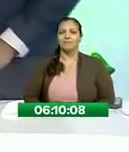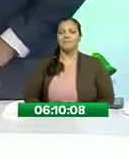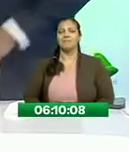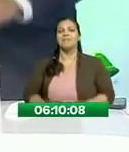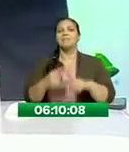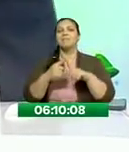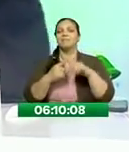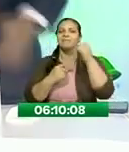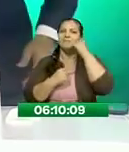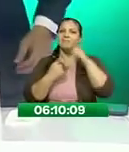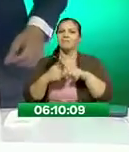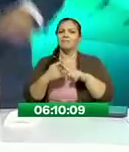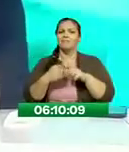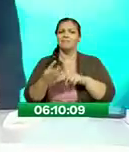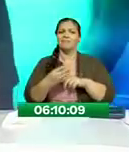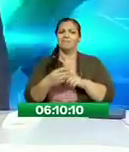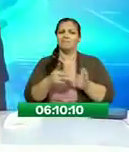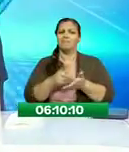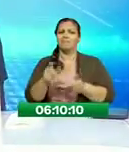Ahí está.